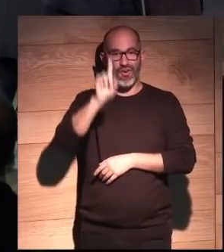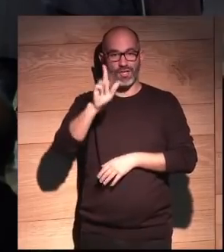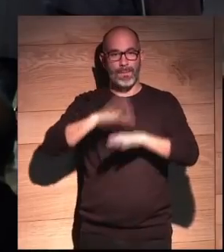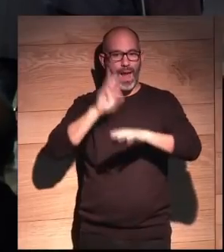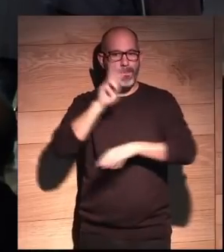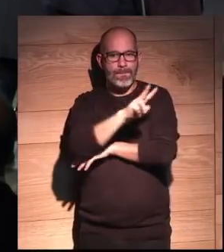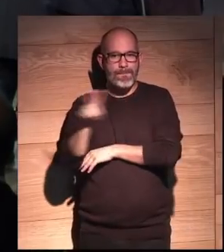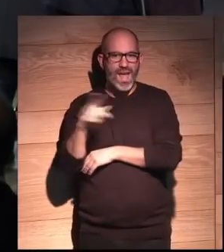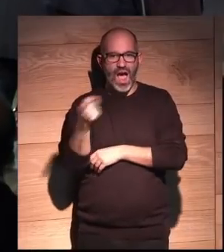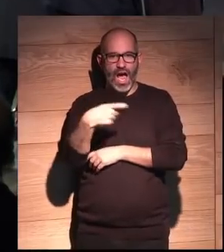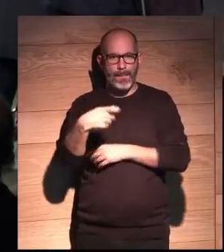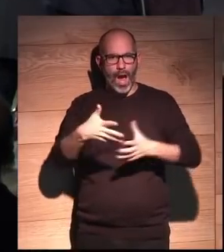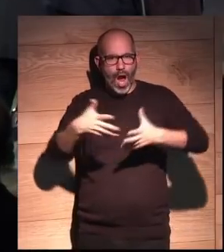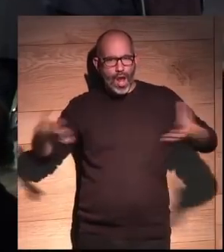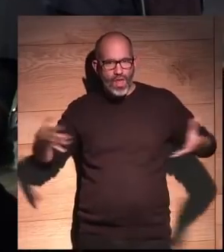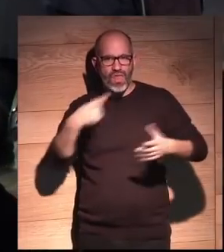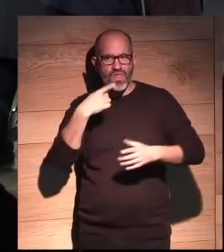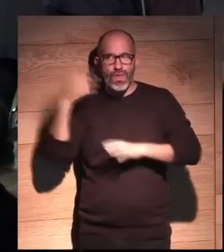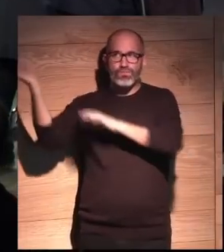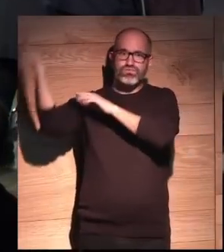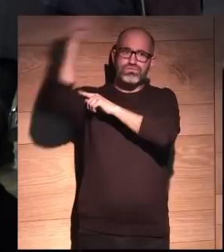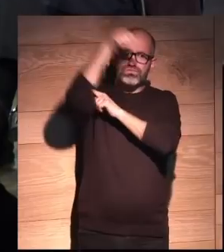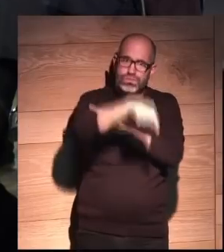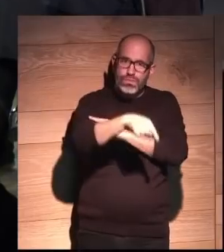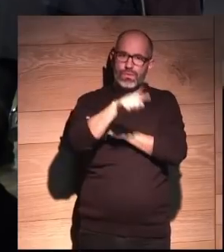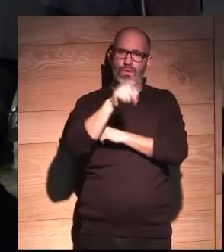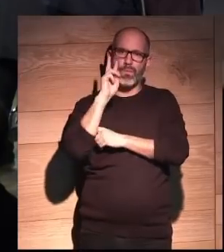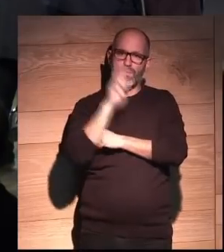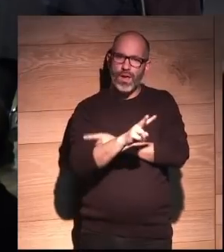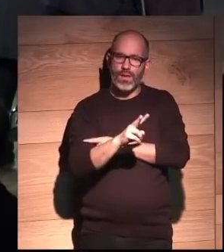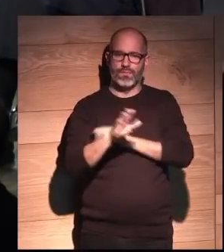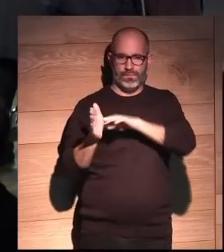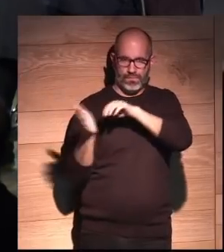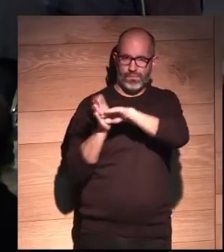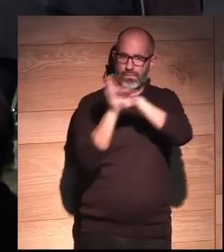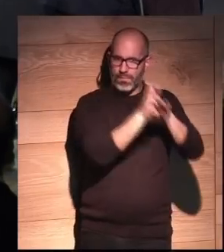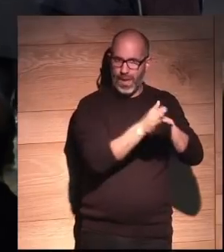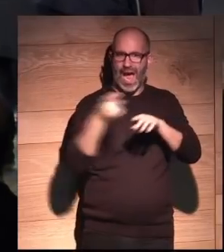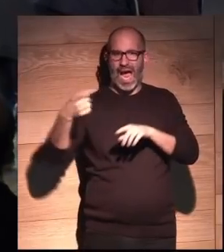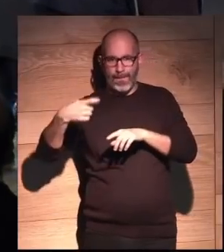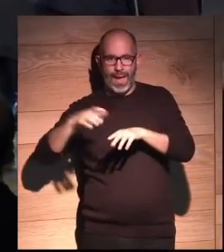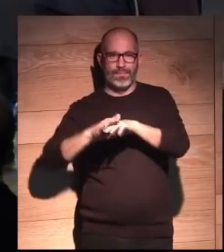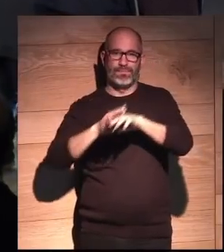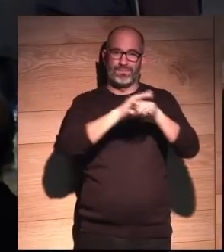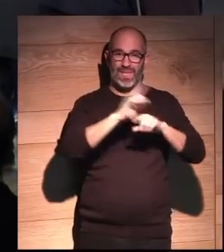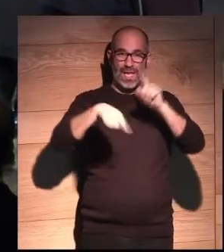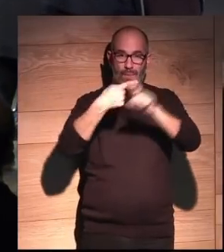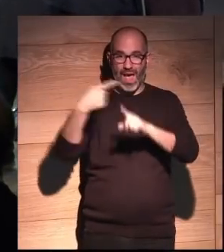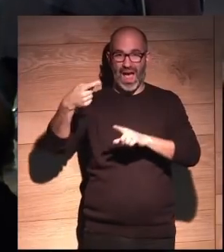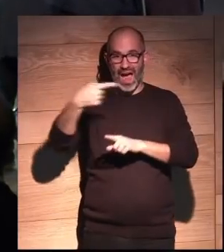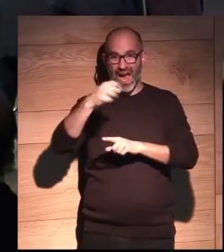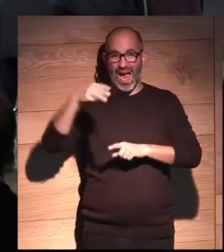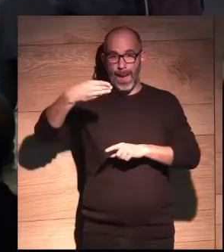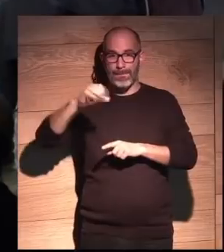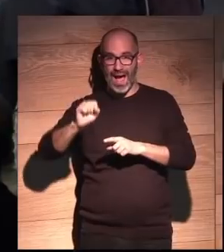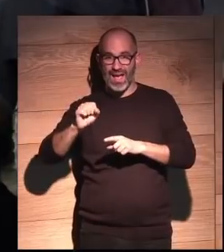ver unas gambas grandísimas que le dicen que hay y tal. Y esto por un lado, gamba, lo tenemos. Y por otro, a partir de gamba, tenemos en